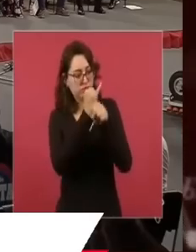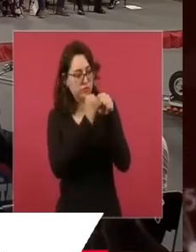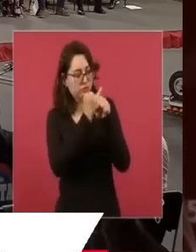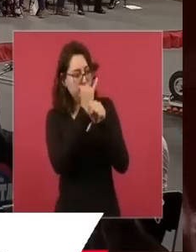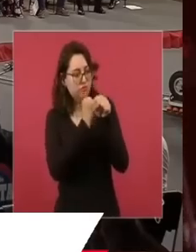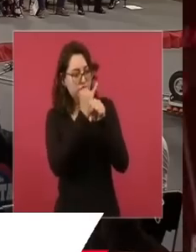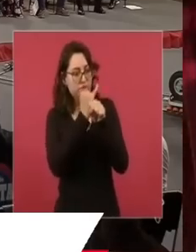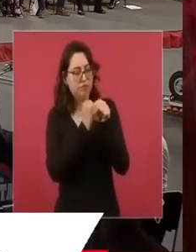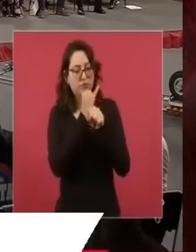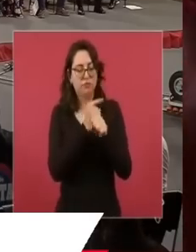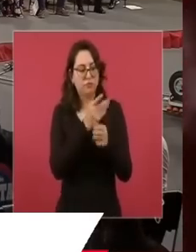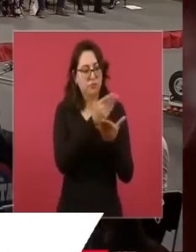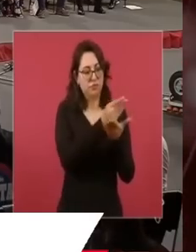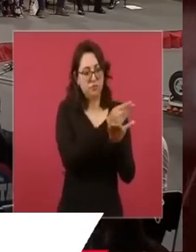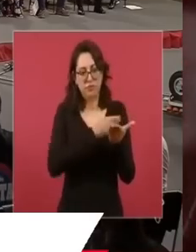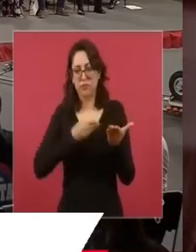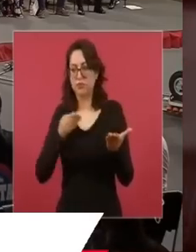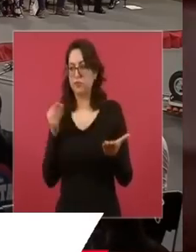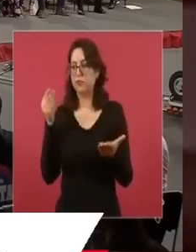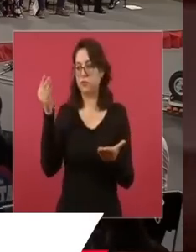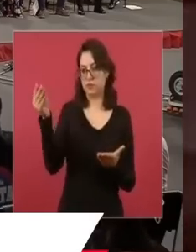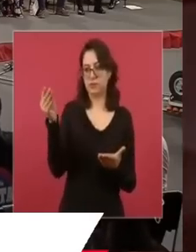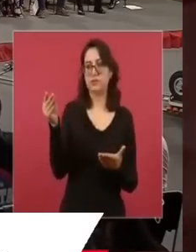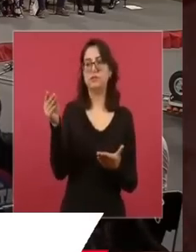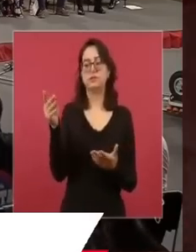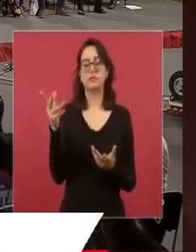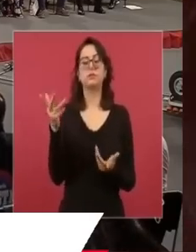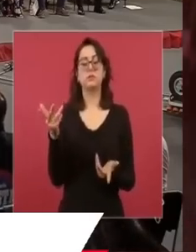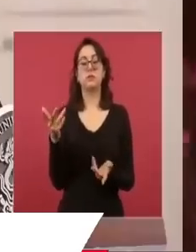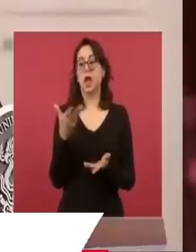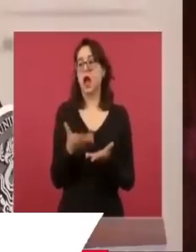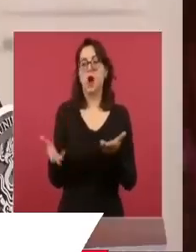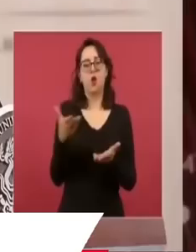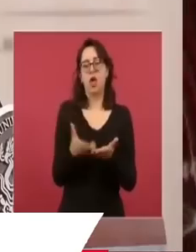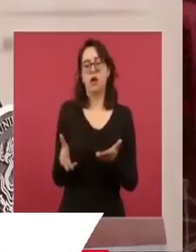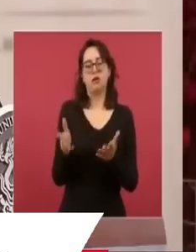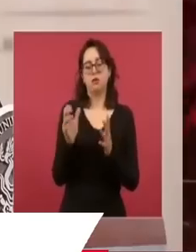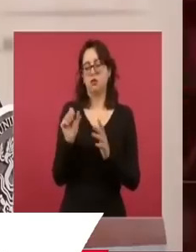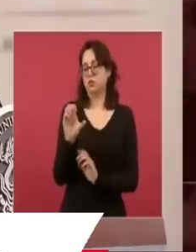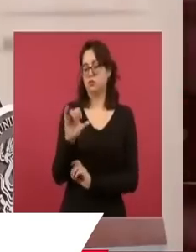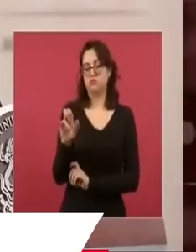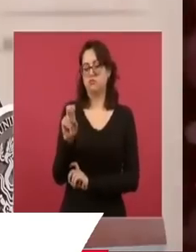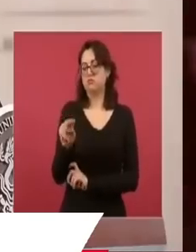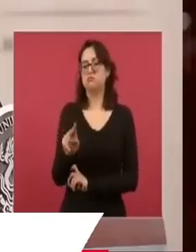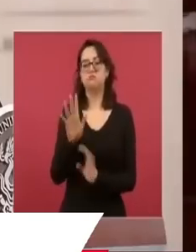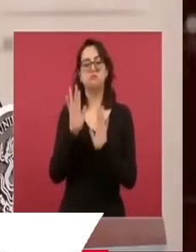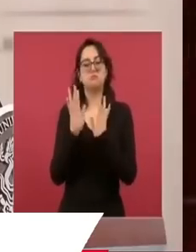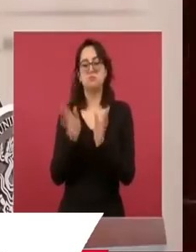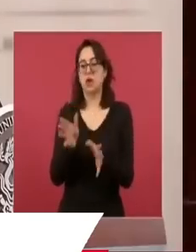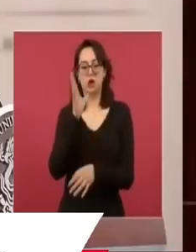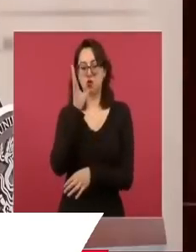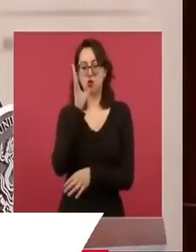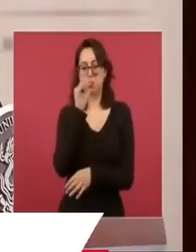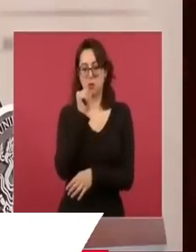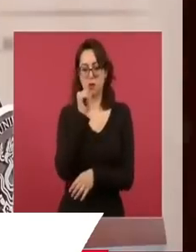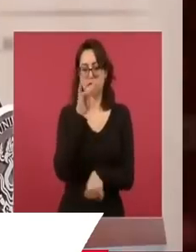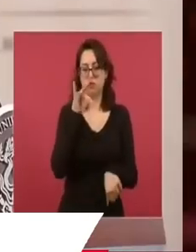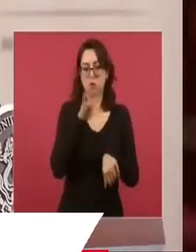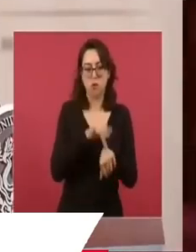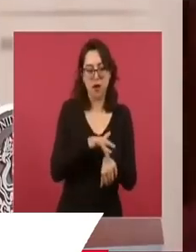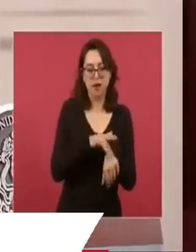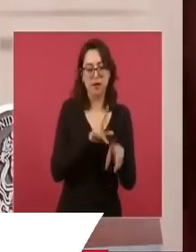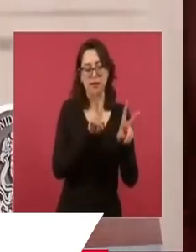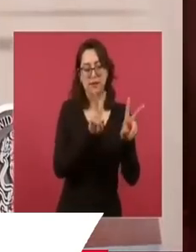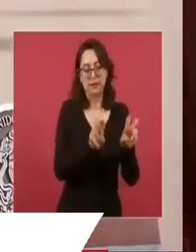a estas personas sobre todo a los bebés que habían sobrevivido a su suerte